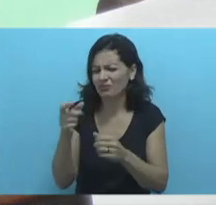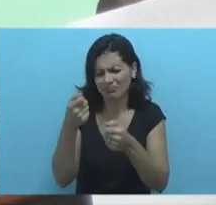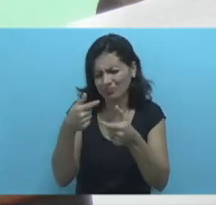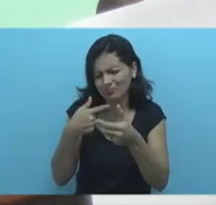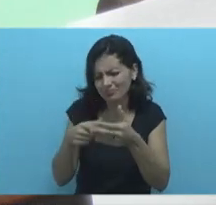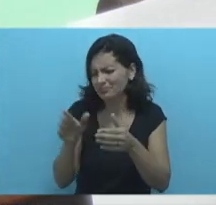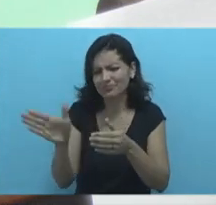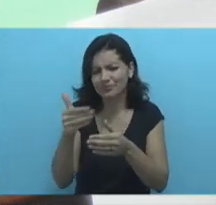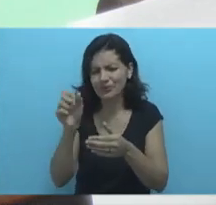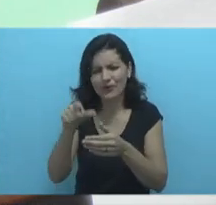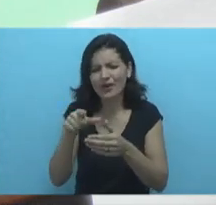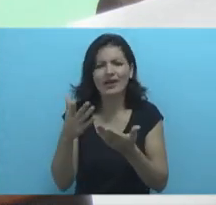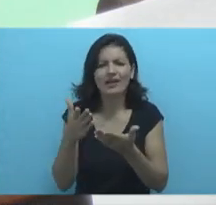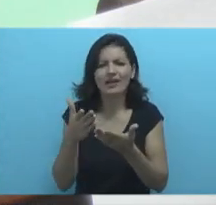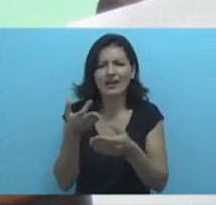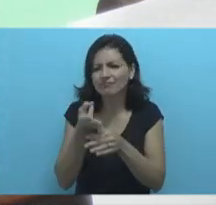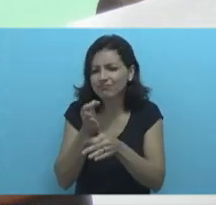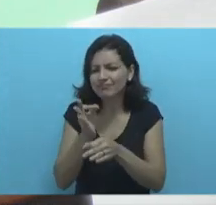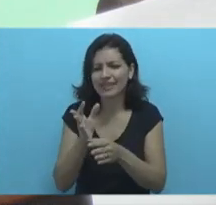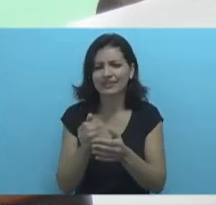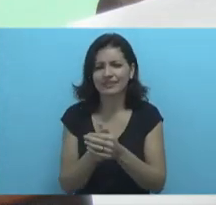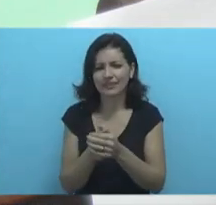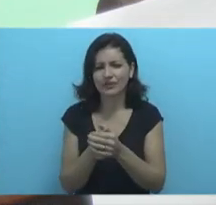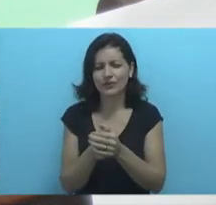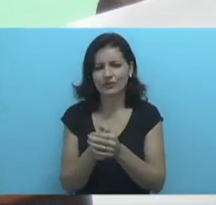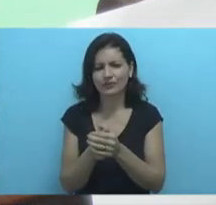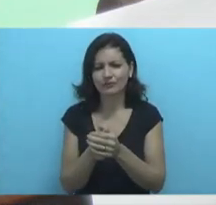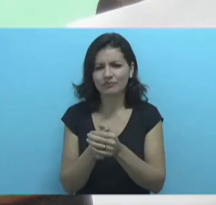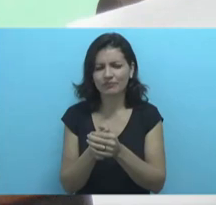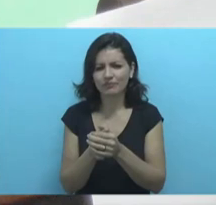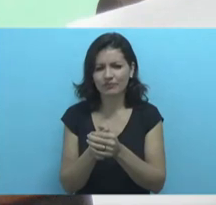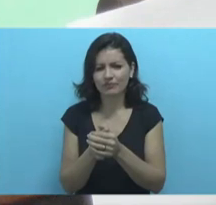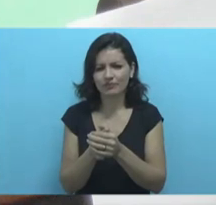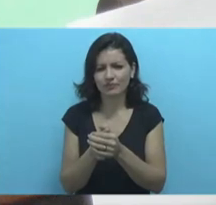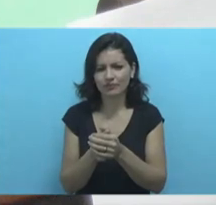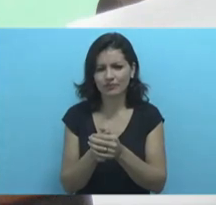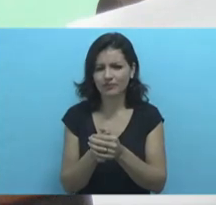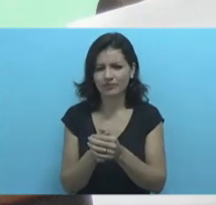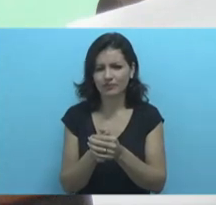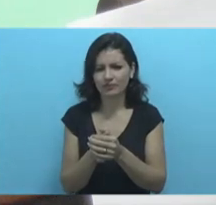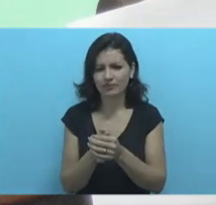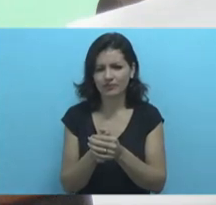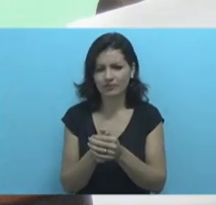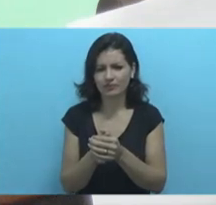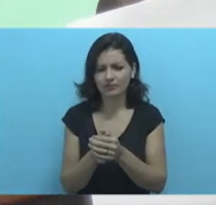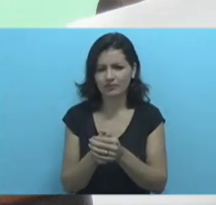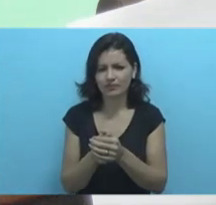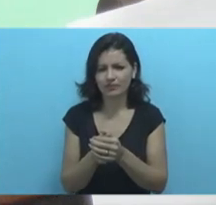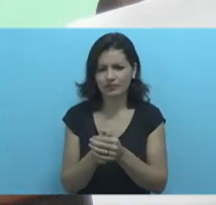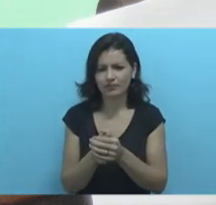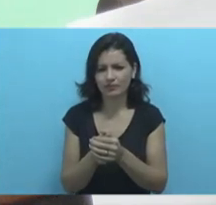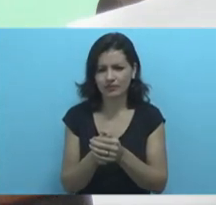uno cosecha en la vida. Y esa dimensión humana de Miguel es muy poderosa, es